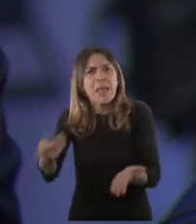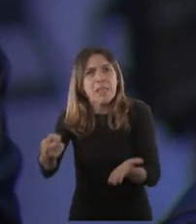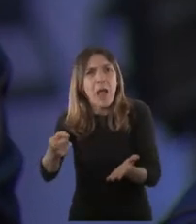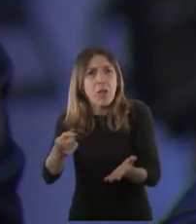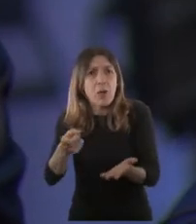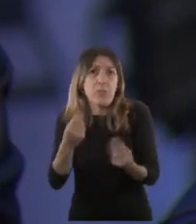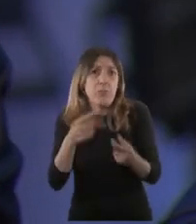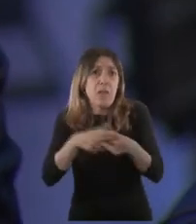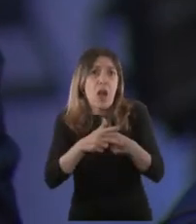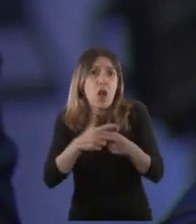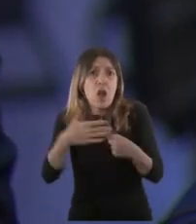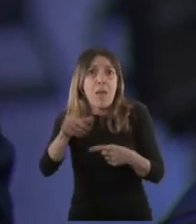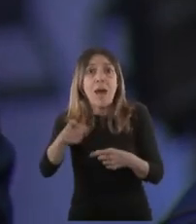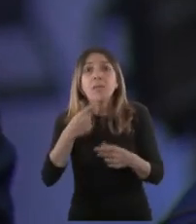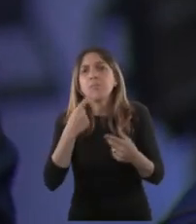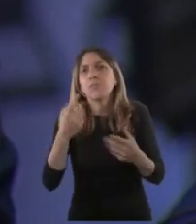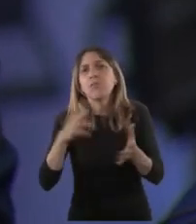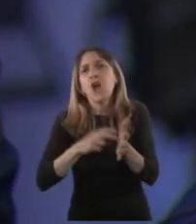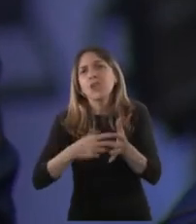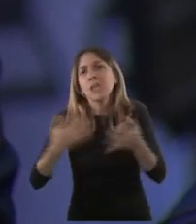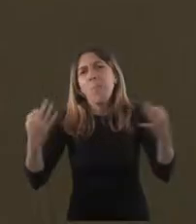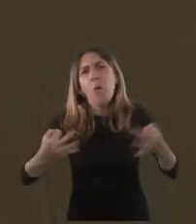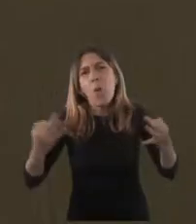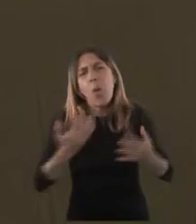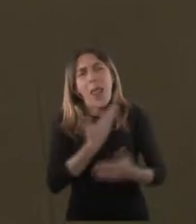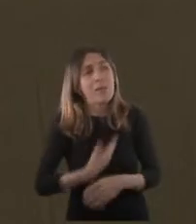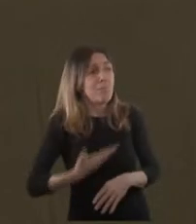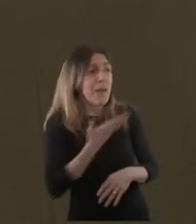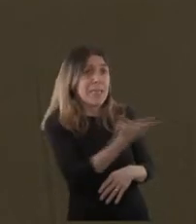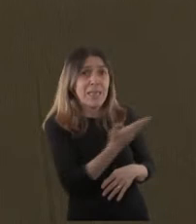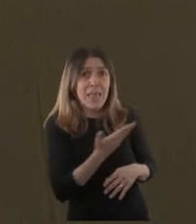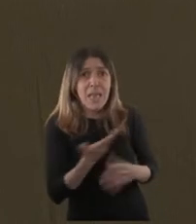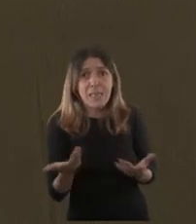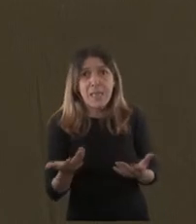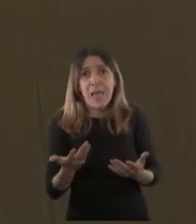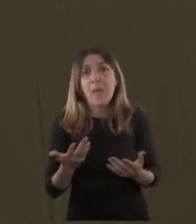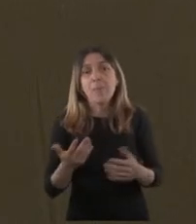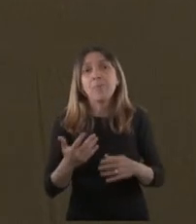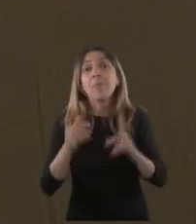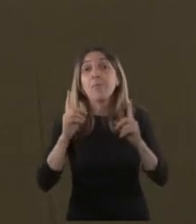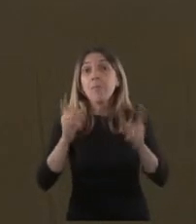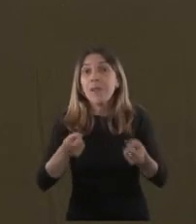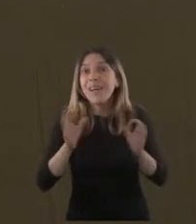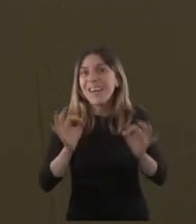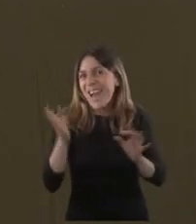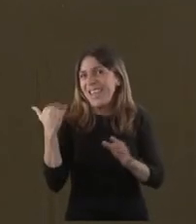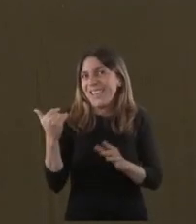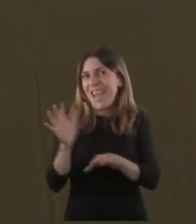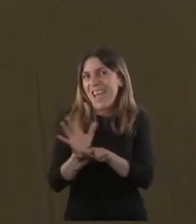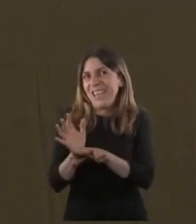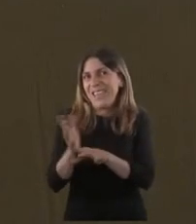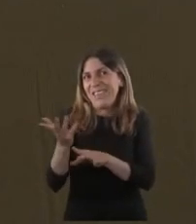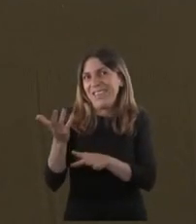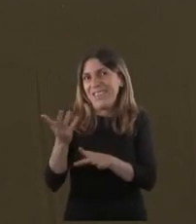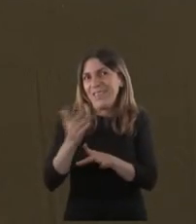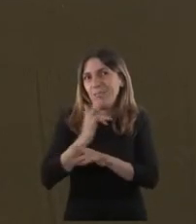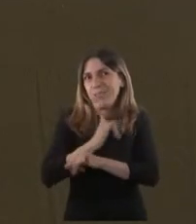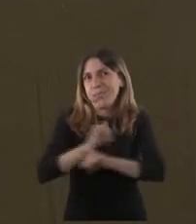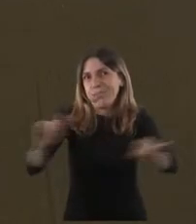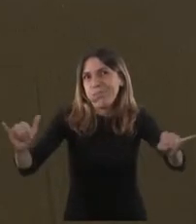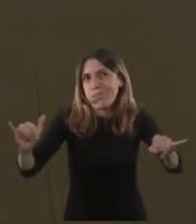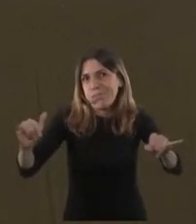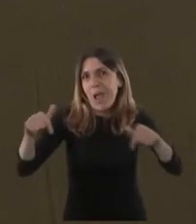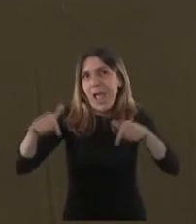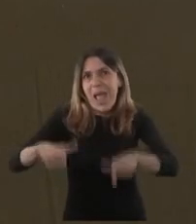necesitando. Son muy buenas noticias, presidente, las que se acaban de anunciar, las que se están